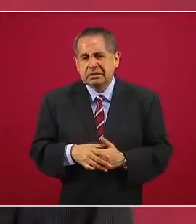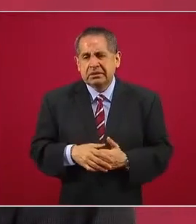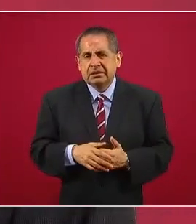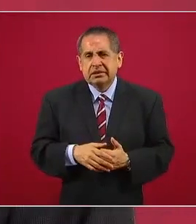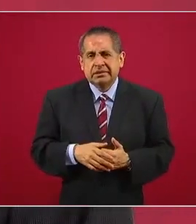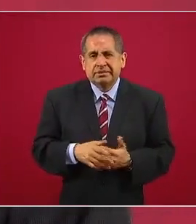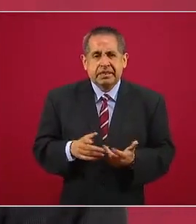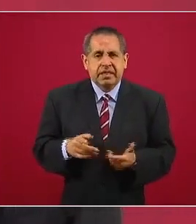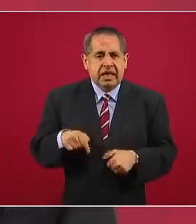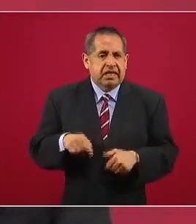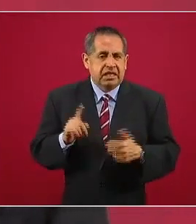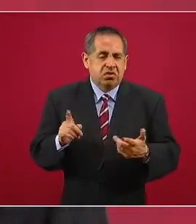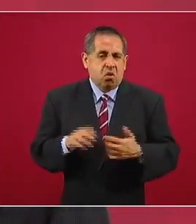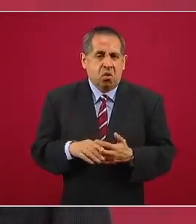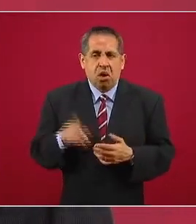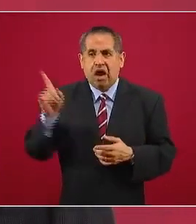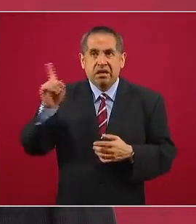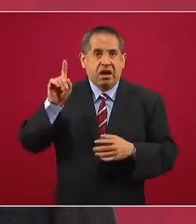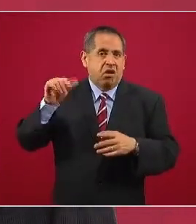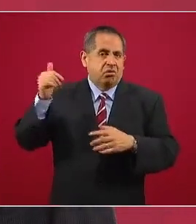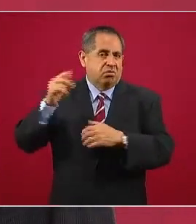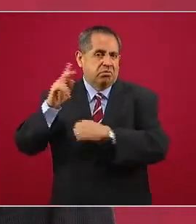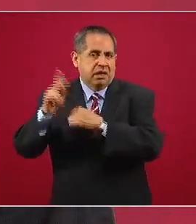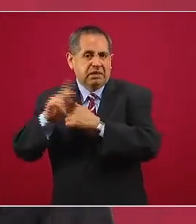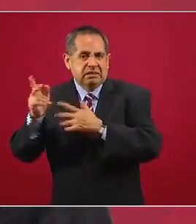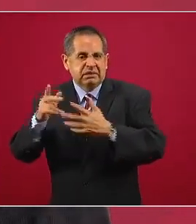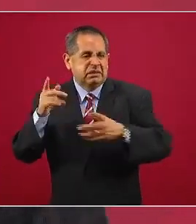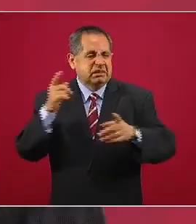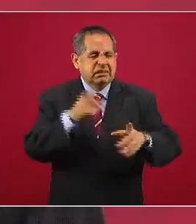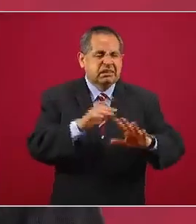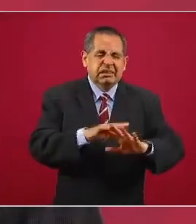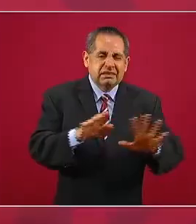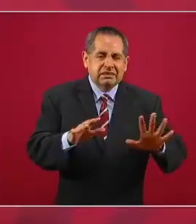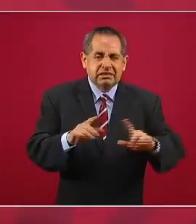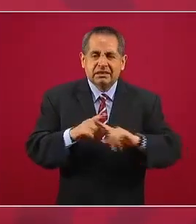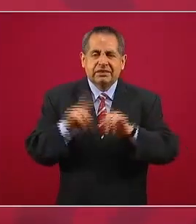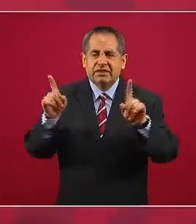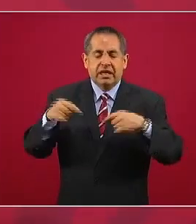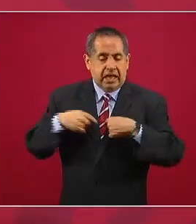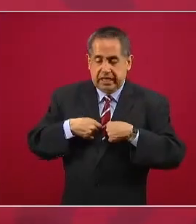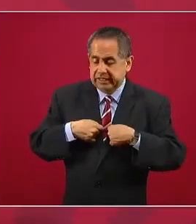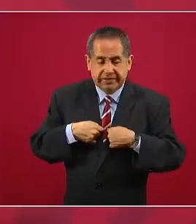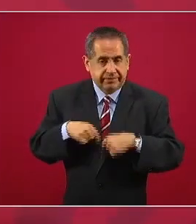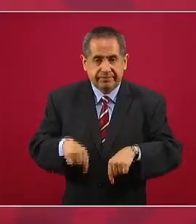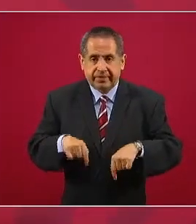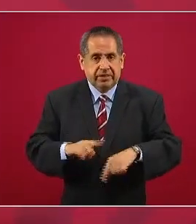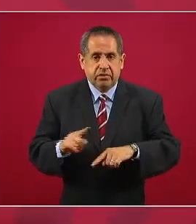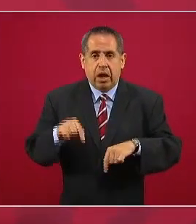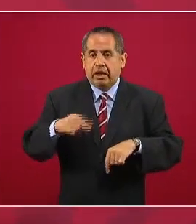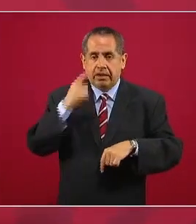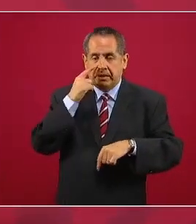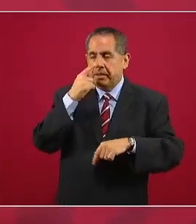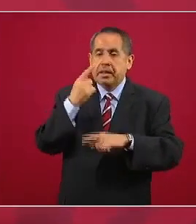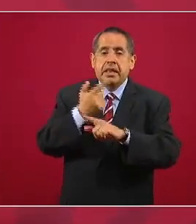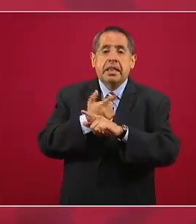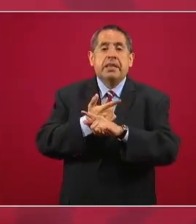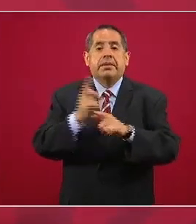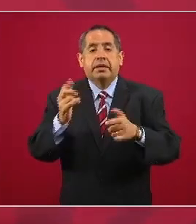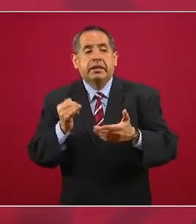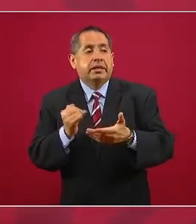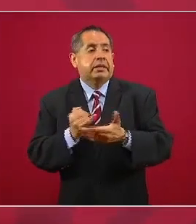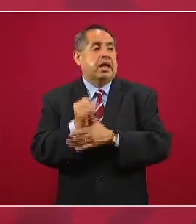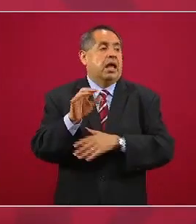hay represión, pero eso es en las dictaduras. En las democracias es la